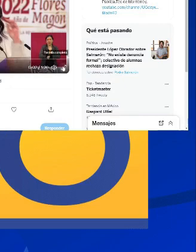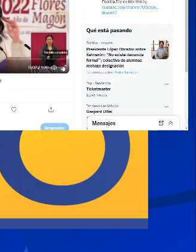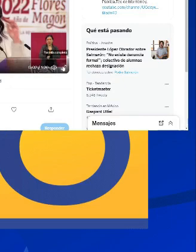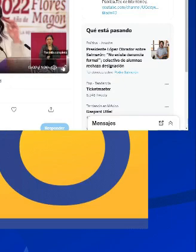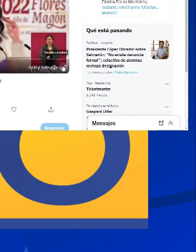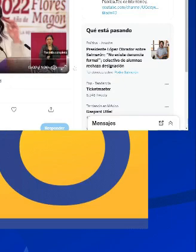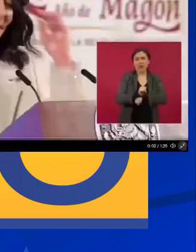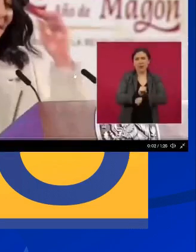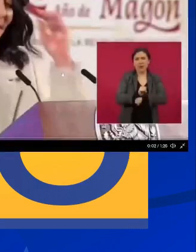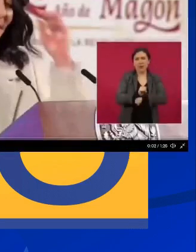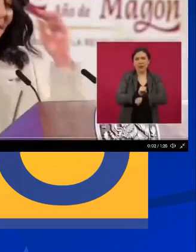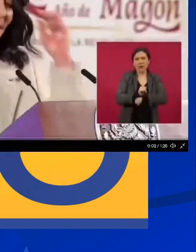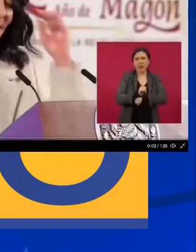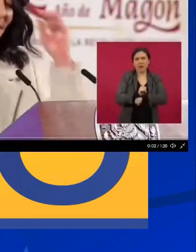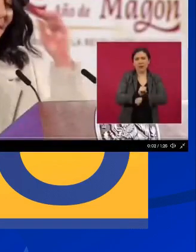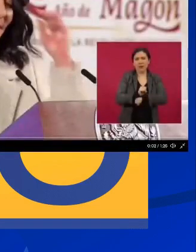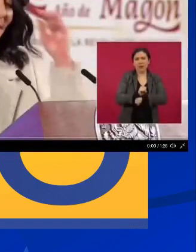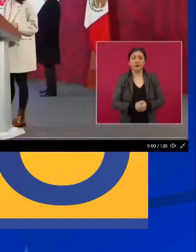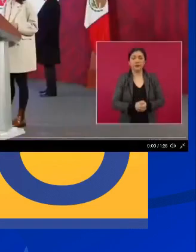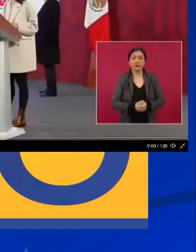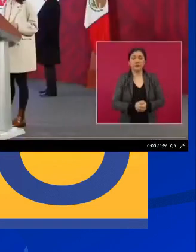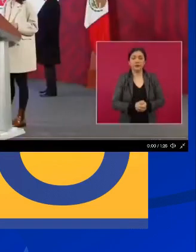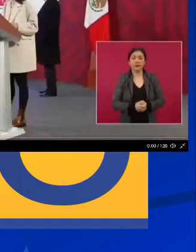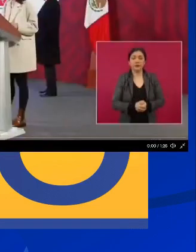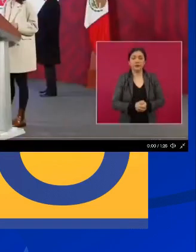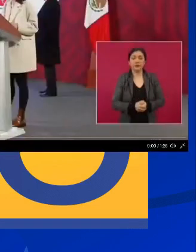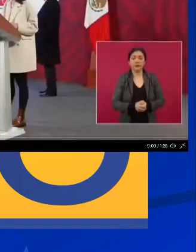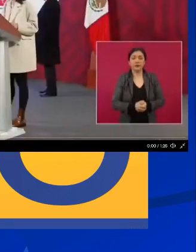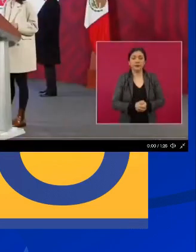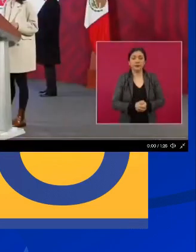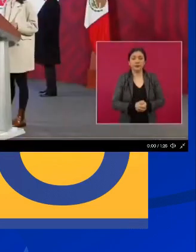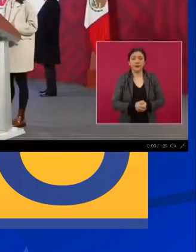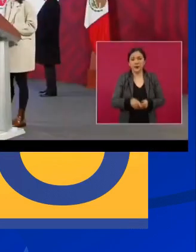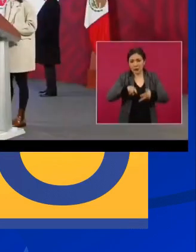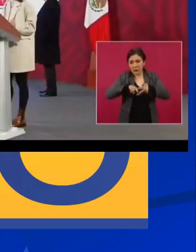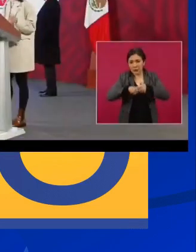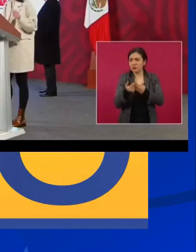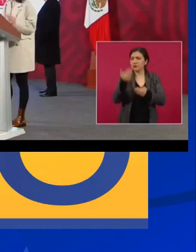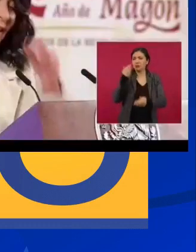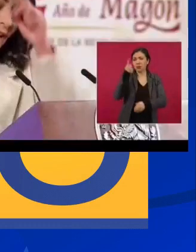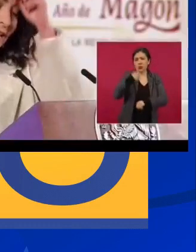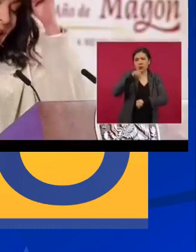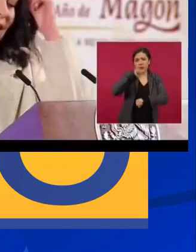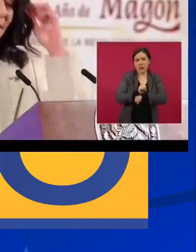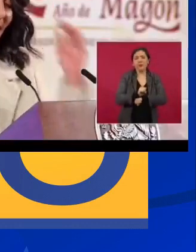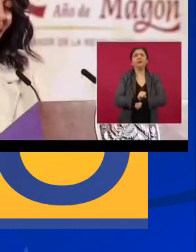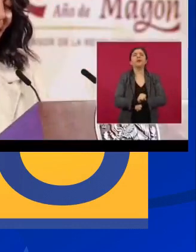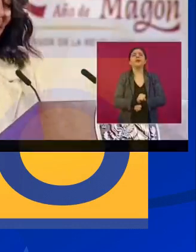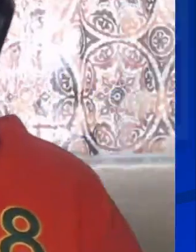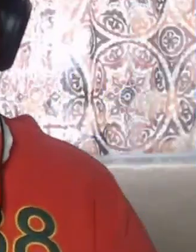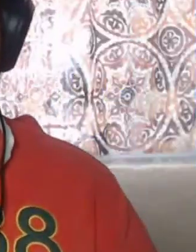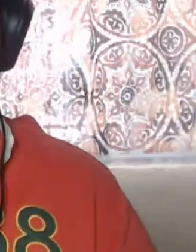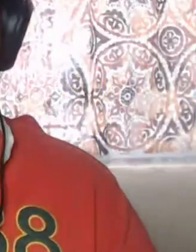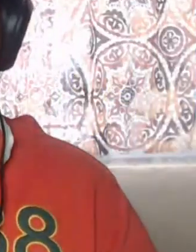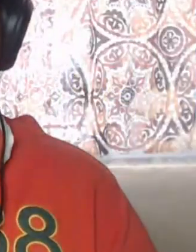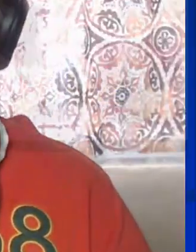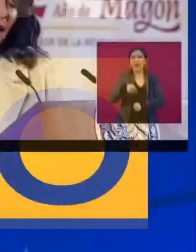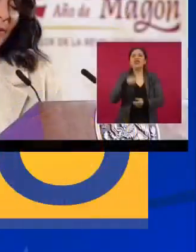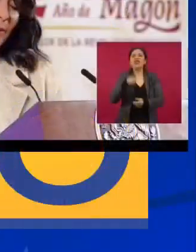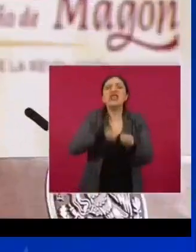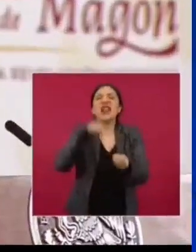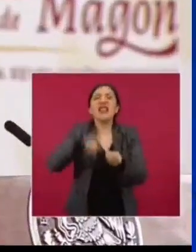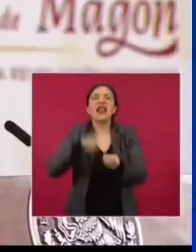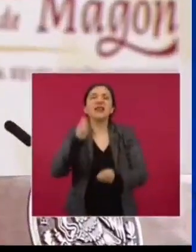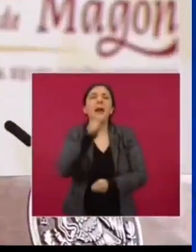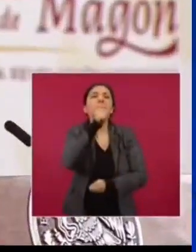los gobiernos del presidente López Obrador y de Claudia Sheinbaum. La sección ¿Quiénes quieren las mentiras de la semana?